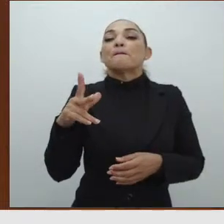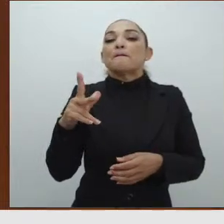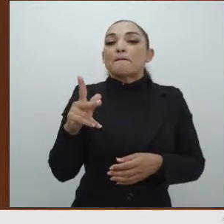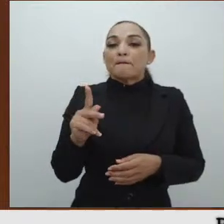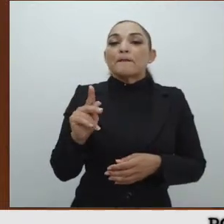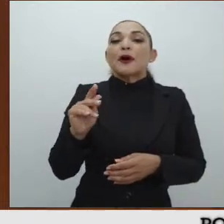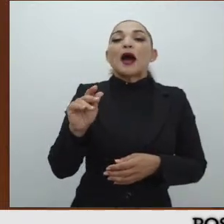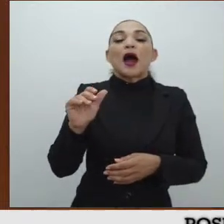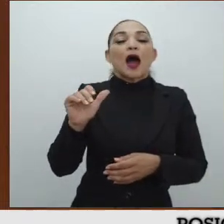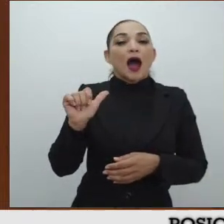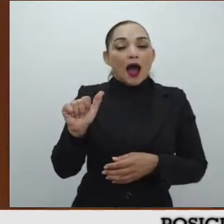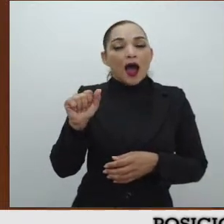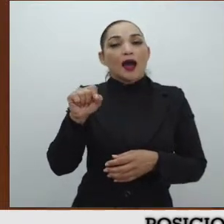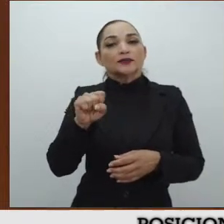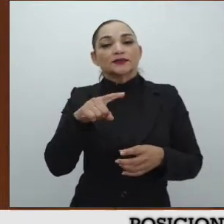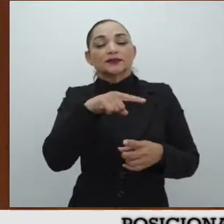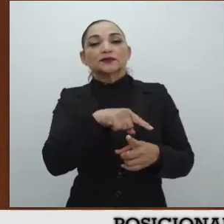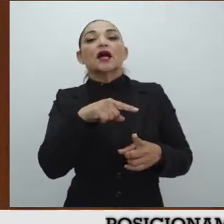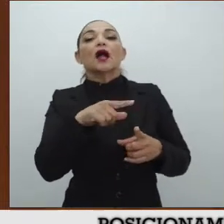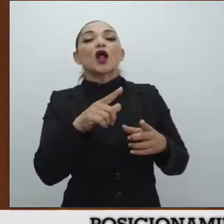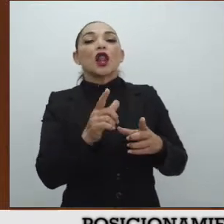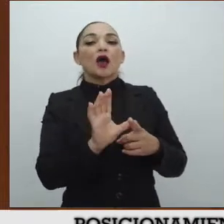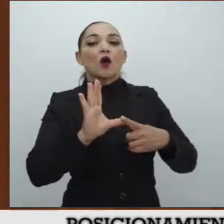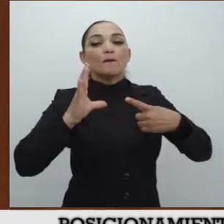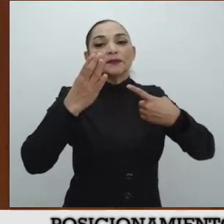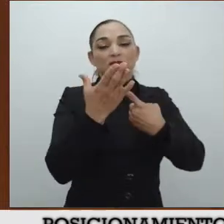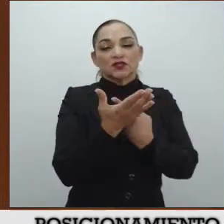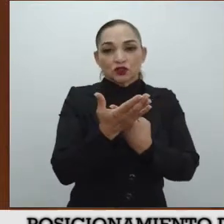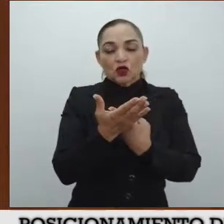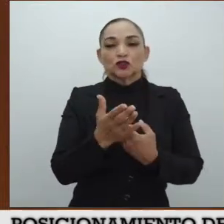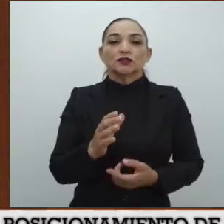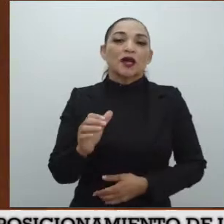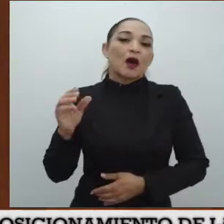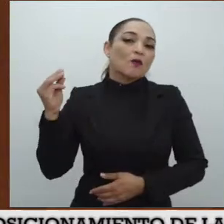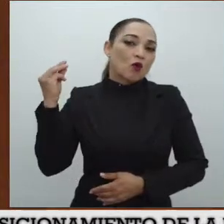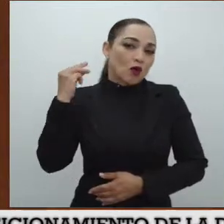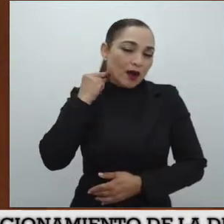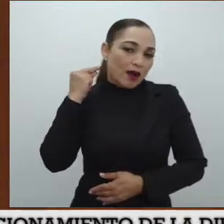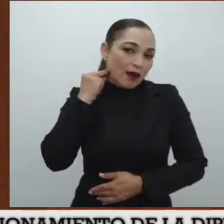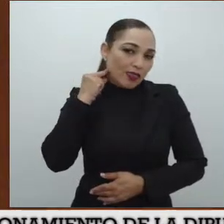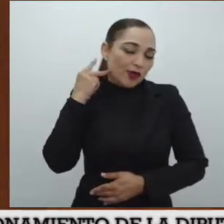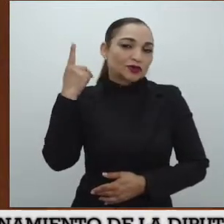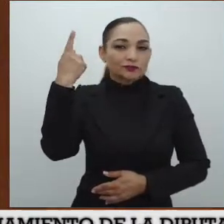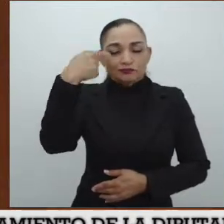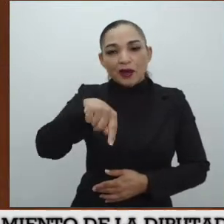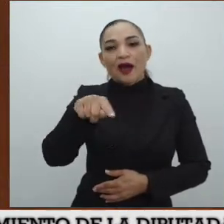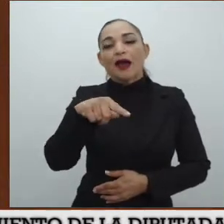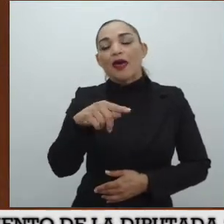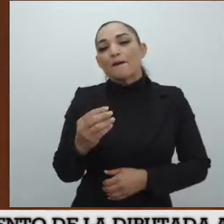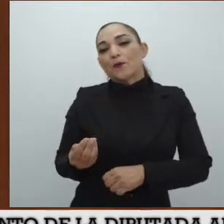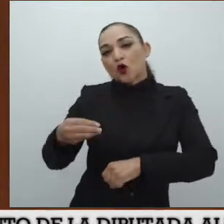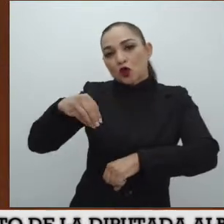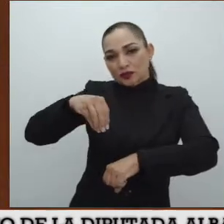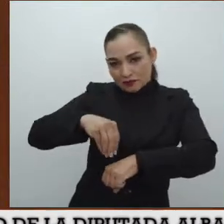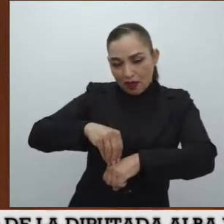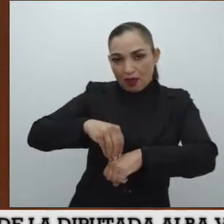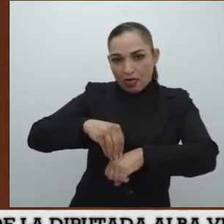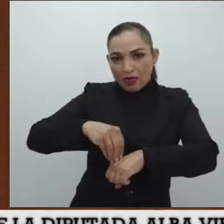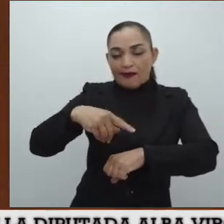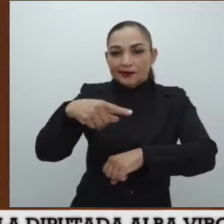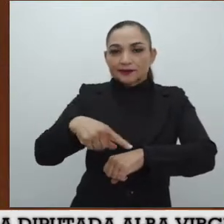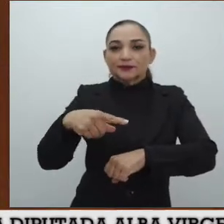tienen a bien también tomar esta consideración que estamos planteando, la necesidad de crear este centro de justicia penal,